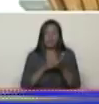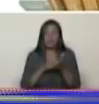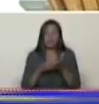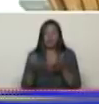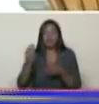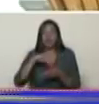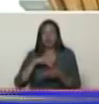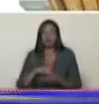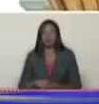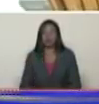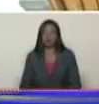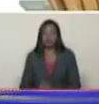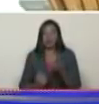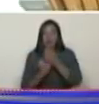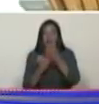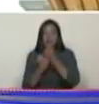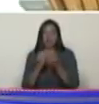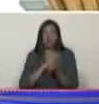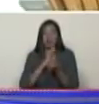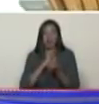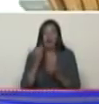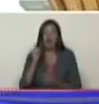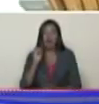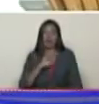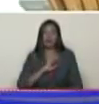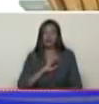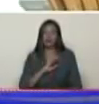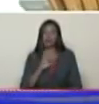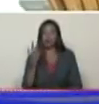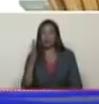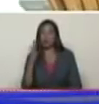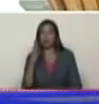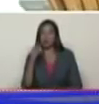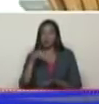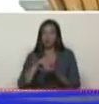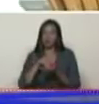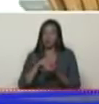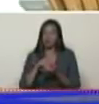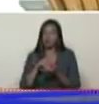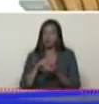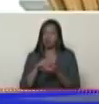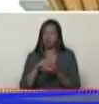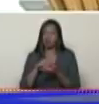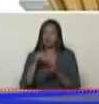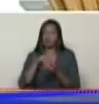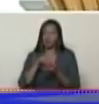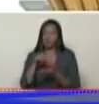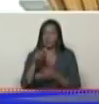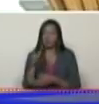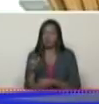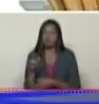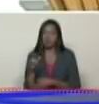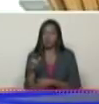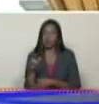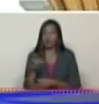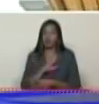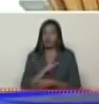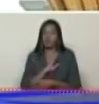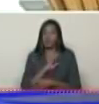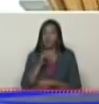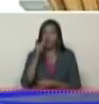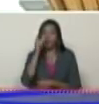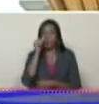misión, las bases de misión, ¿no? Aquí yo designé a el licenciado Carlos